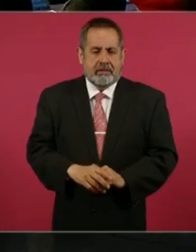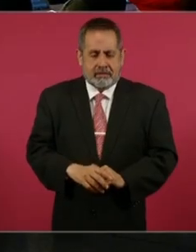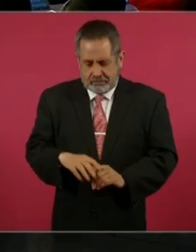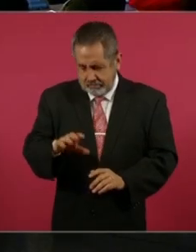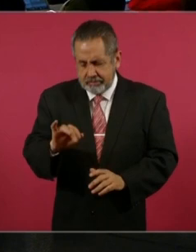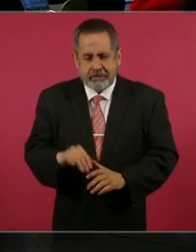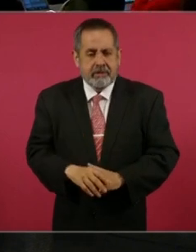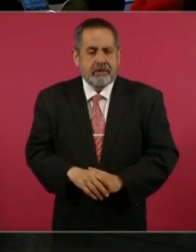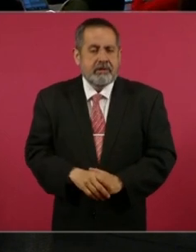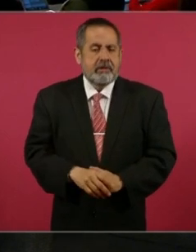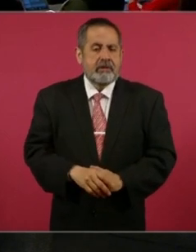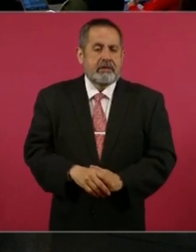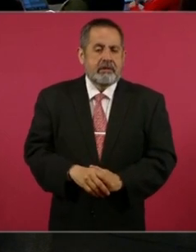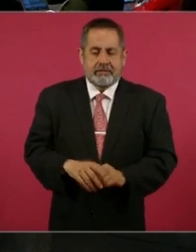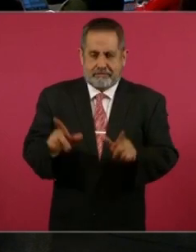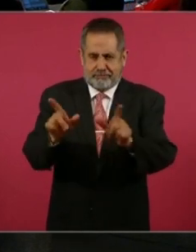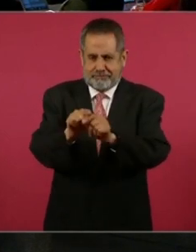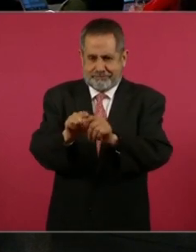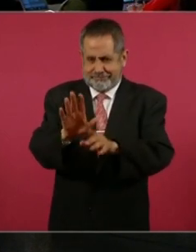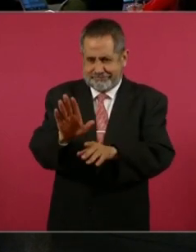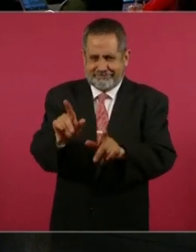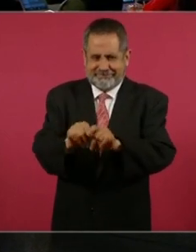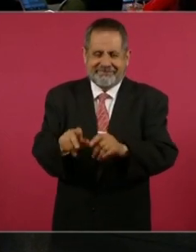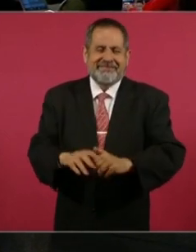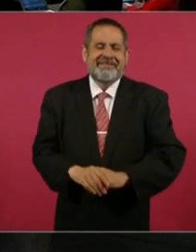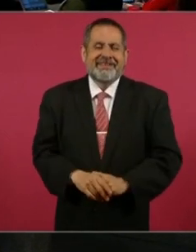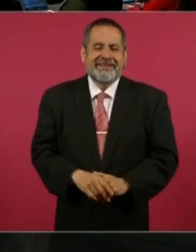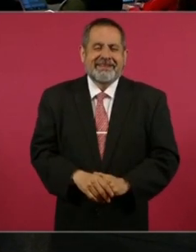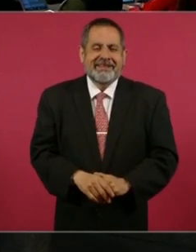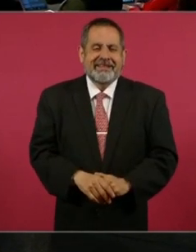Sí, hasta ahí.